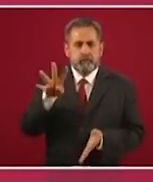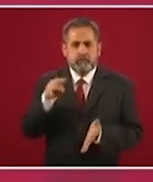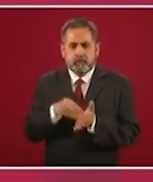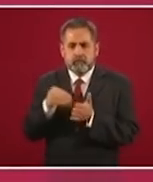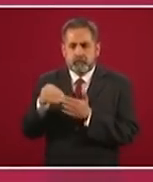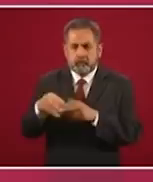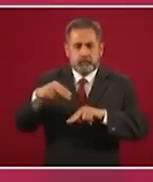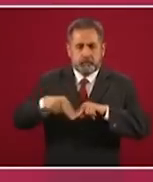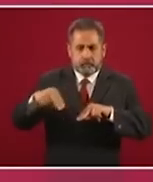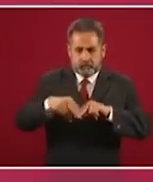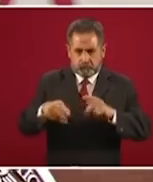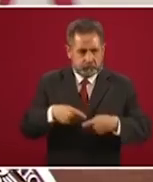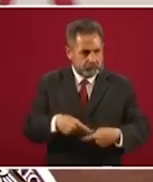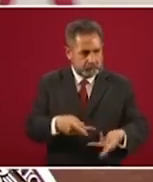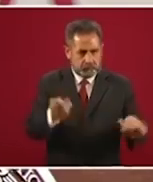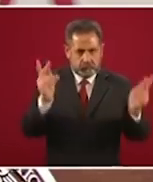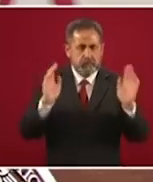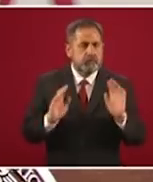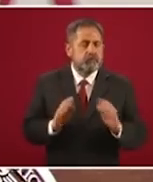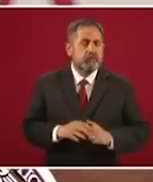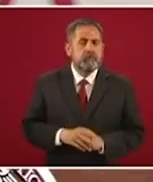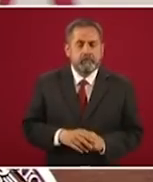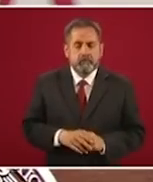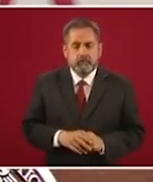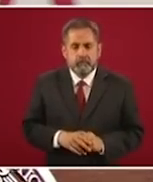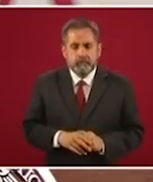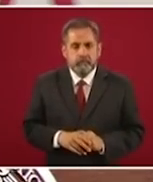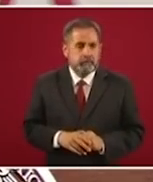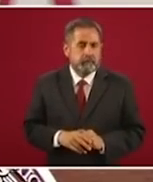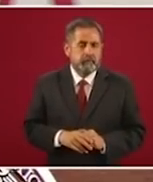4 millones de